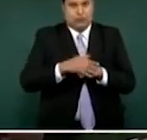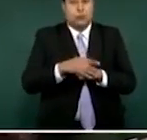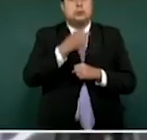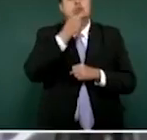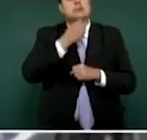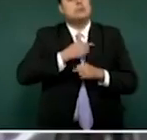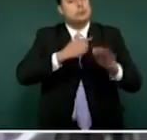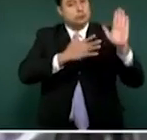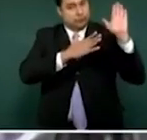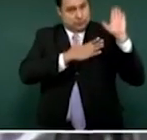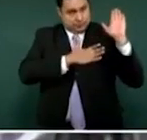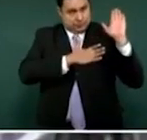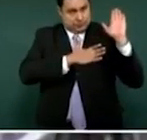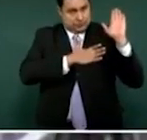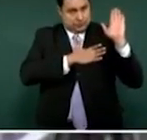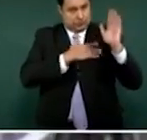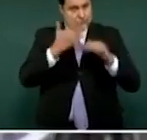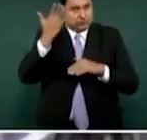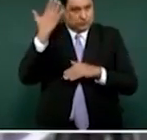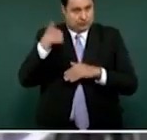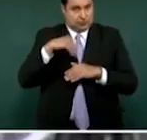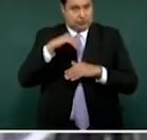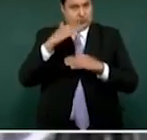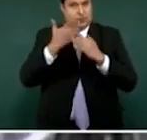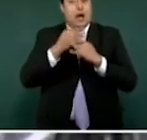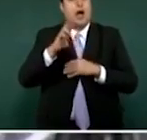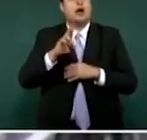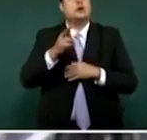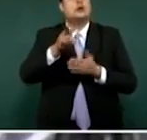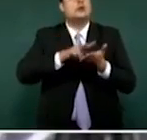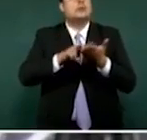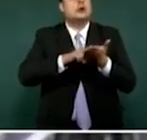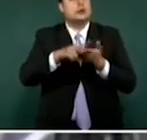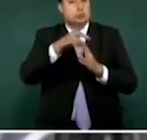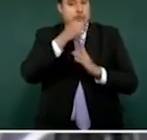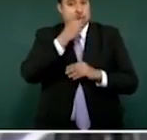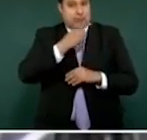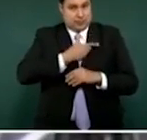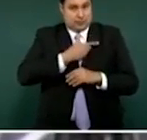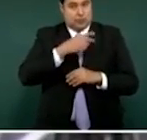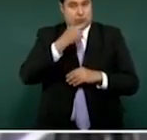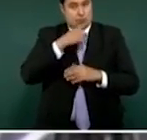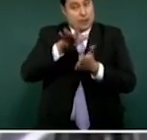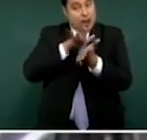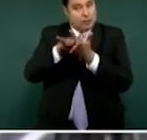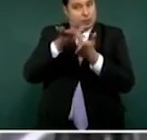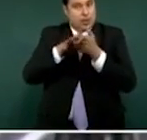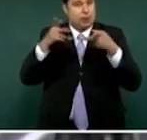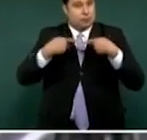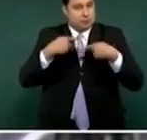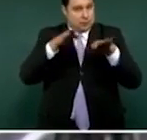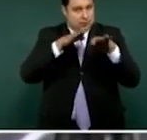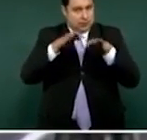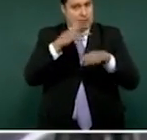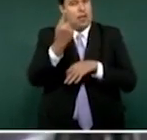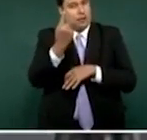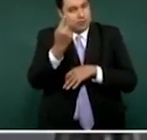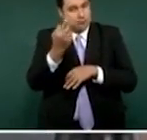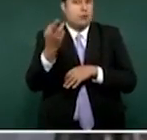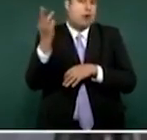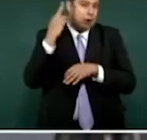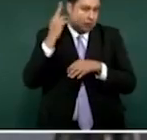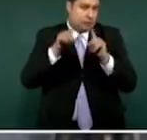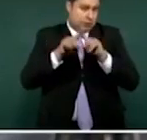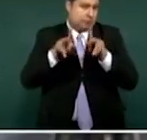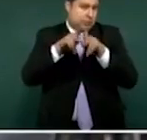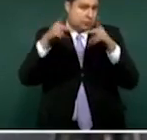prometió en ciudad, en la zona media, en Río Verde, que iba a hacer algo por los periodistas. Estuve en dos eventos platicando